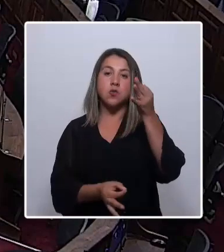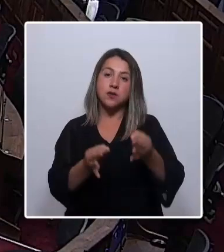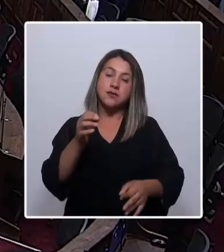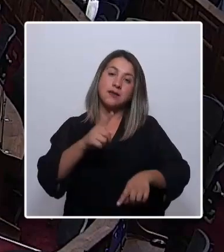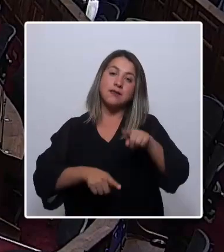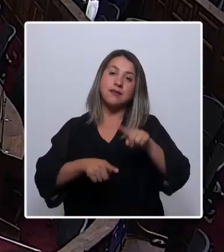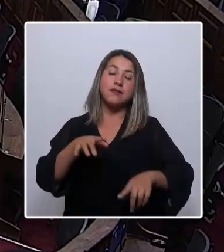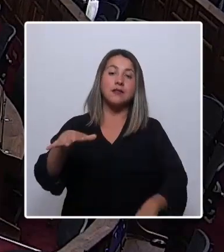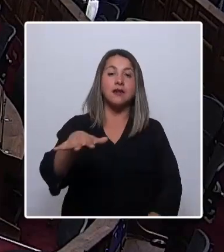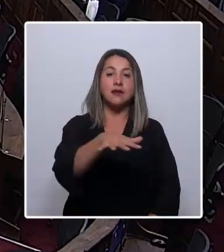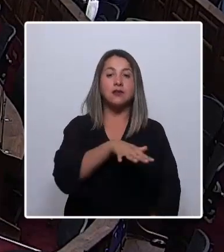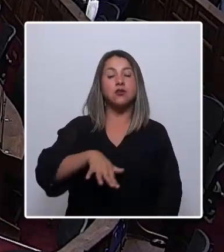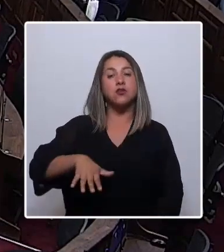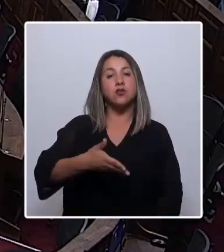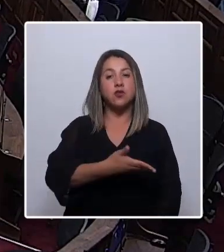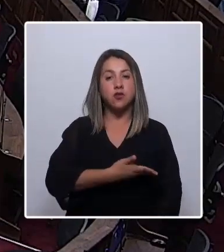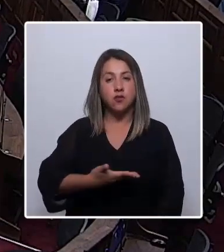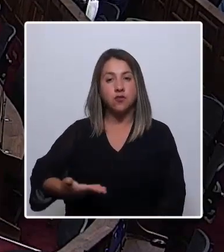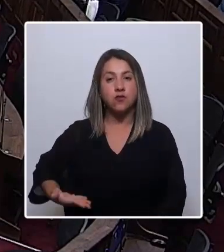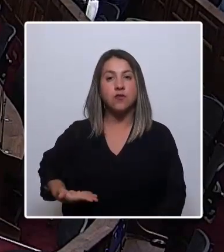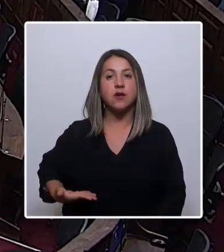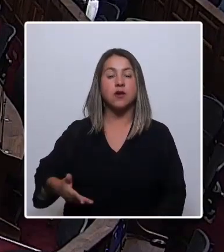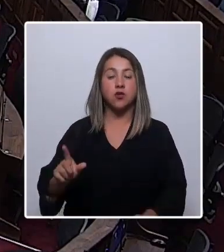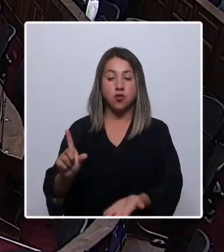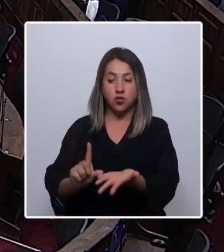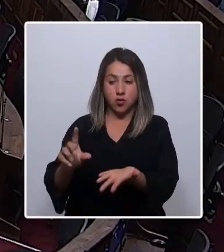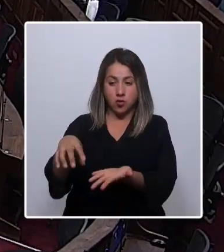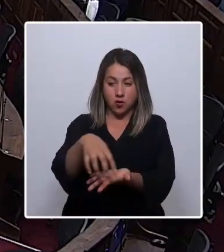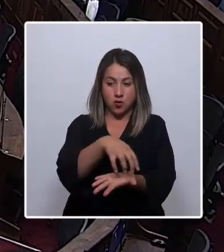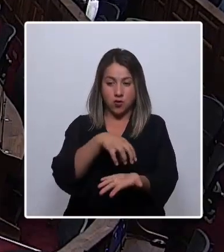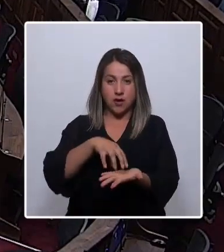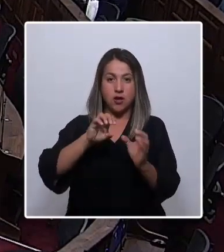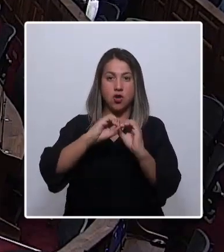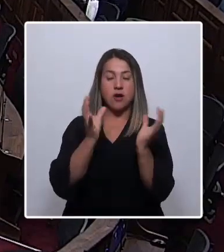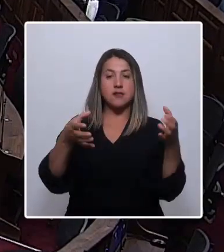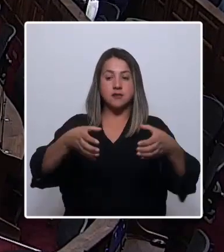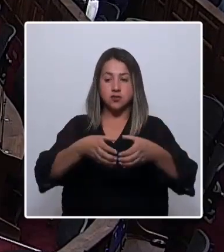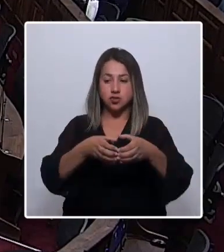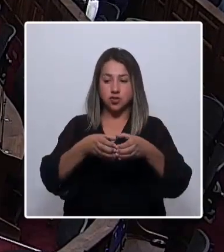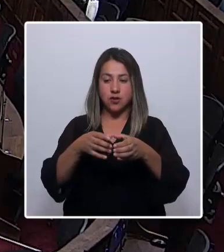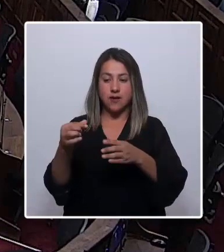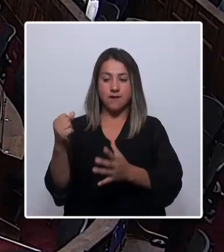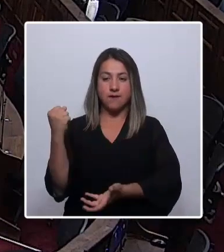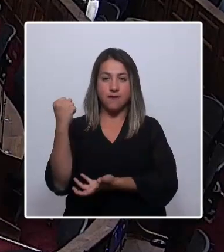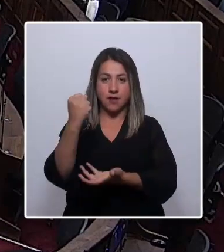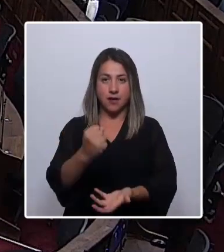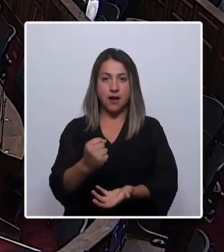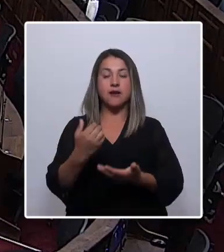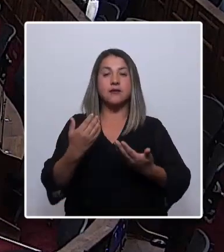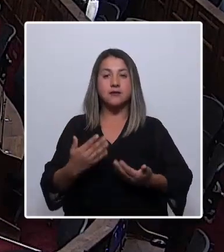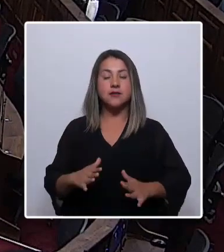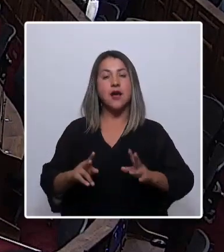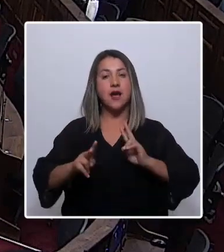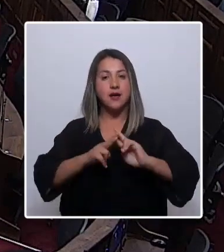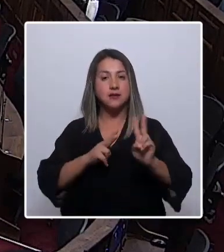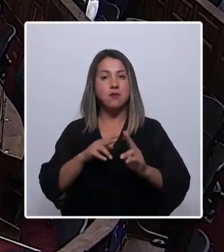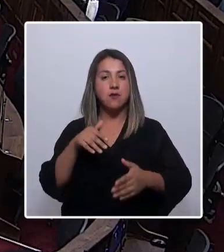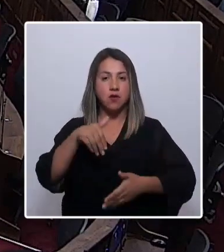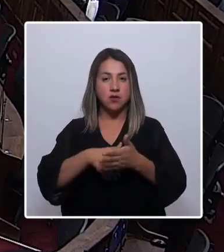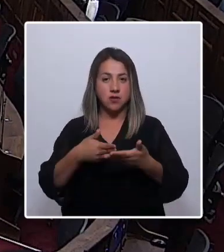Territorial, Gobierno, Gobiernos Locales y Organización Fiscal. Procedemos con la